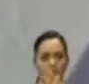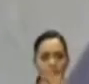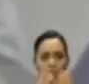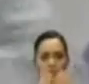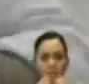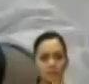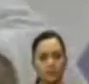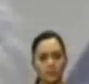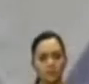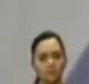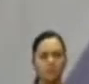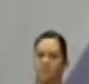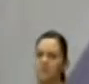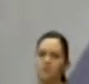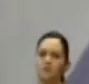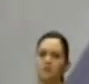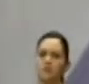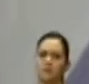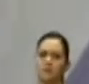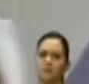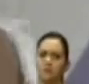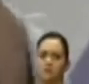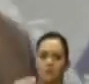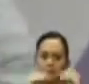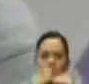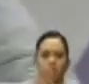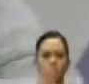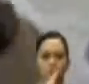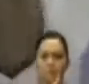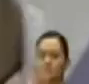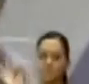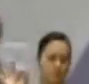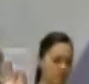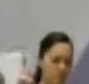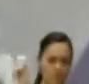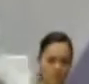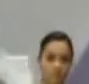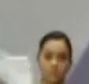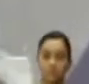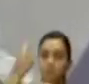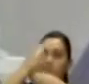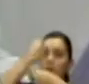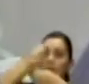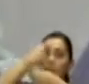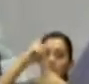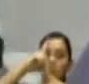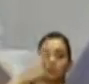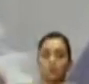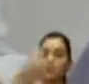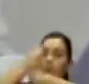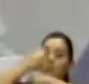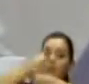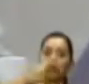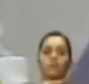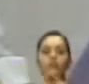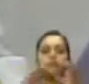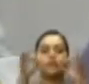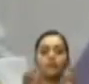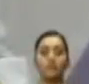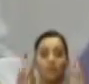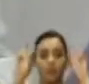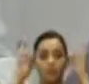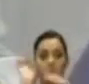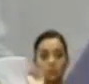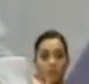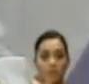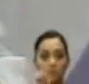sea, no había cómo defender una tontería así, pero eso nos impusieron en América Latina. Ecuador